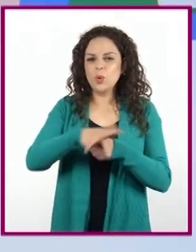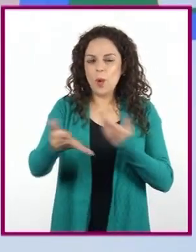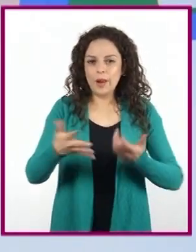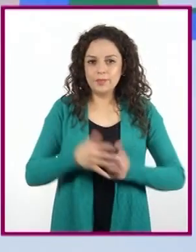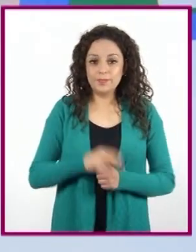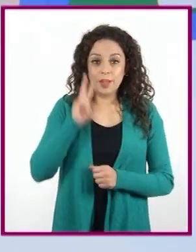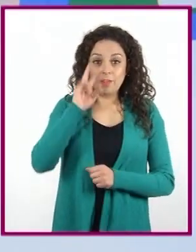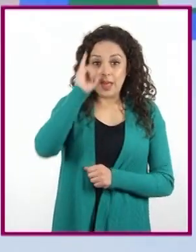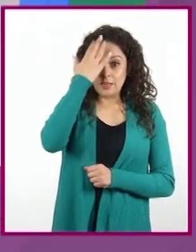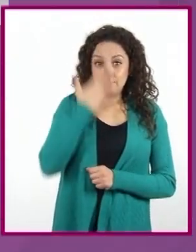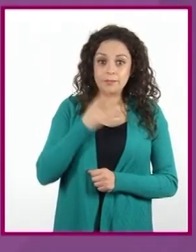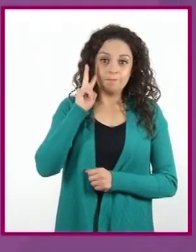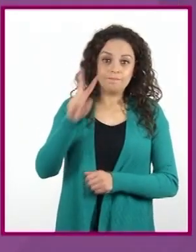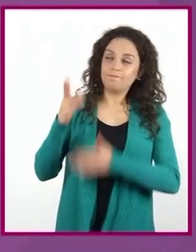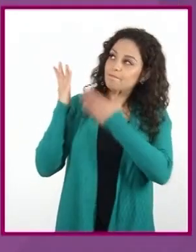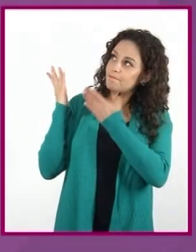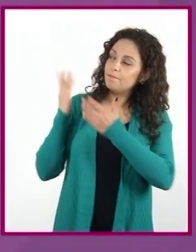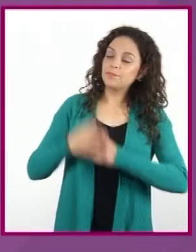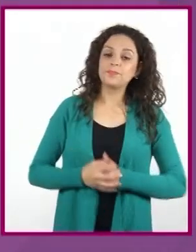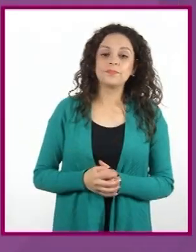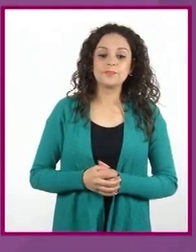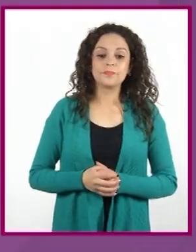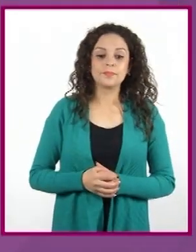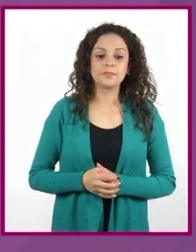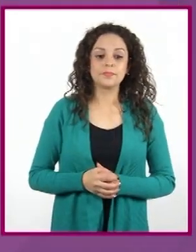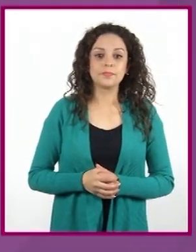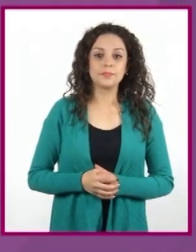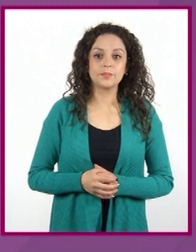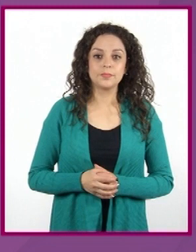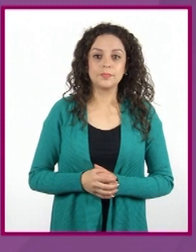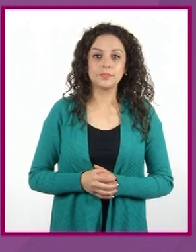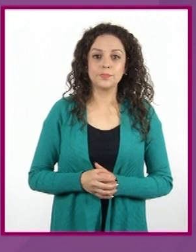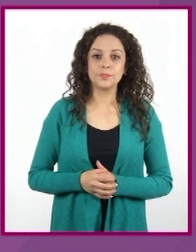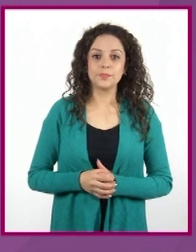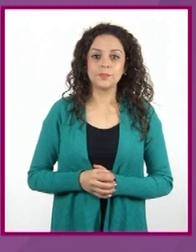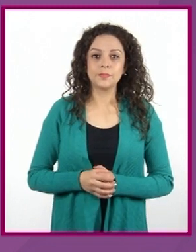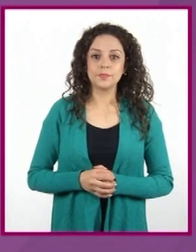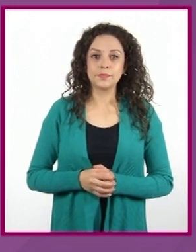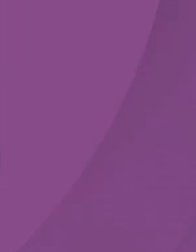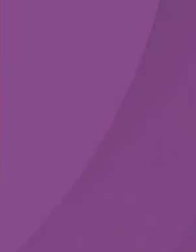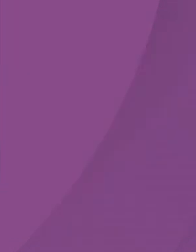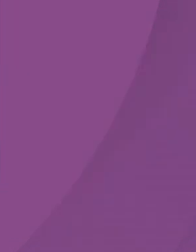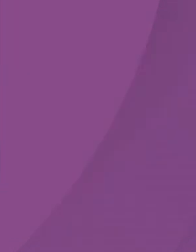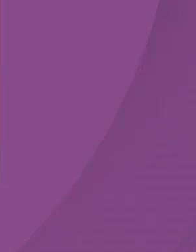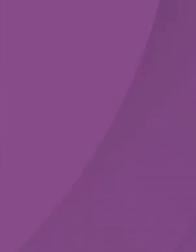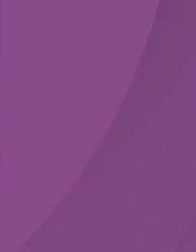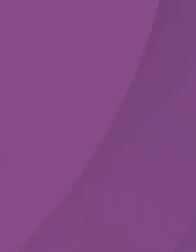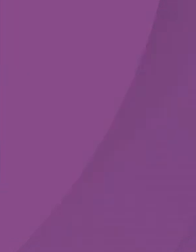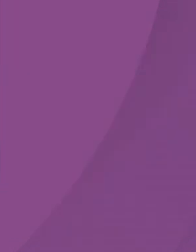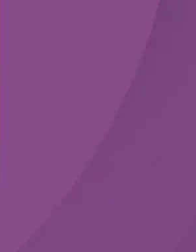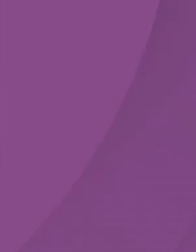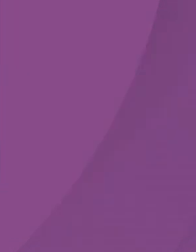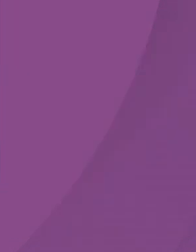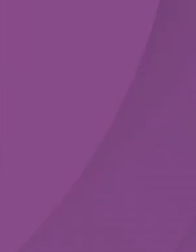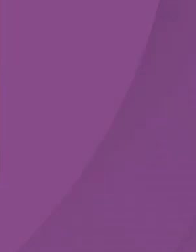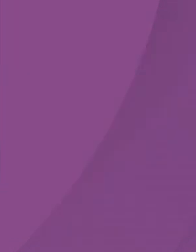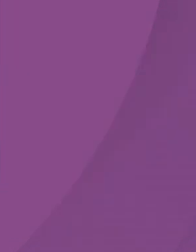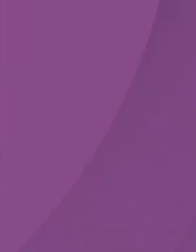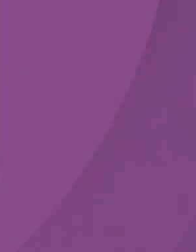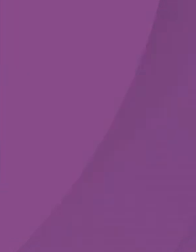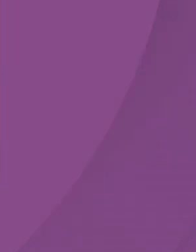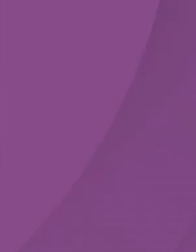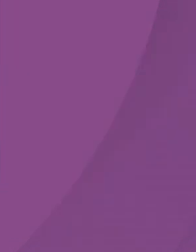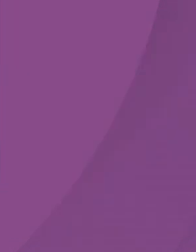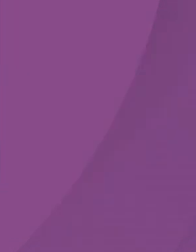siguientes imágenes. Para interpretar documentos administrativos o legales es necesario identificar, inciso